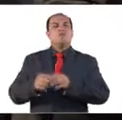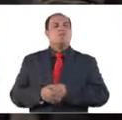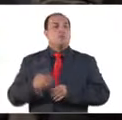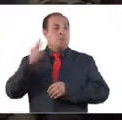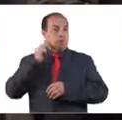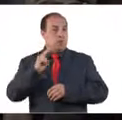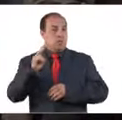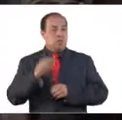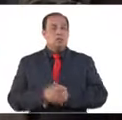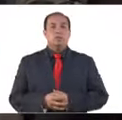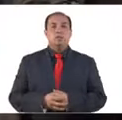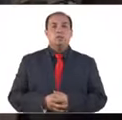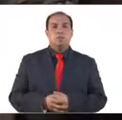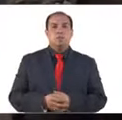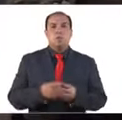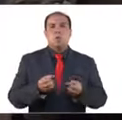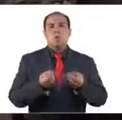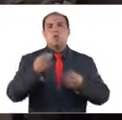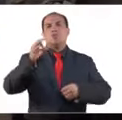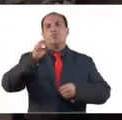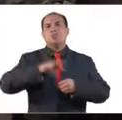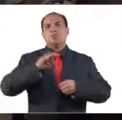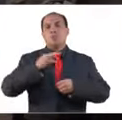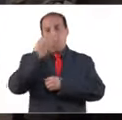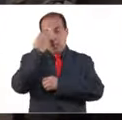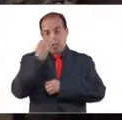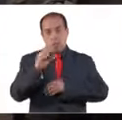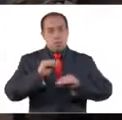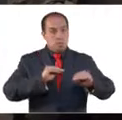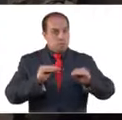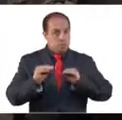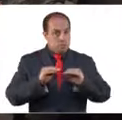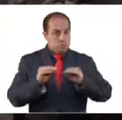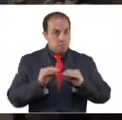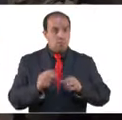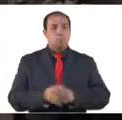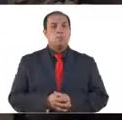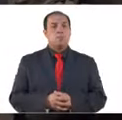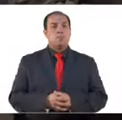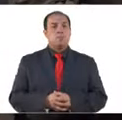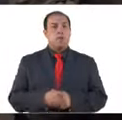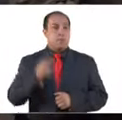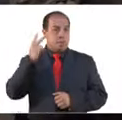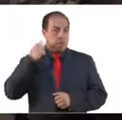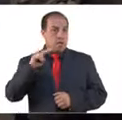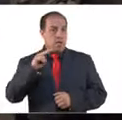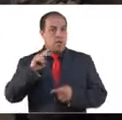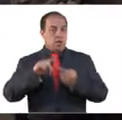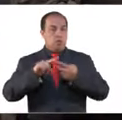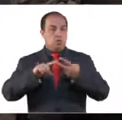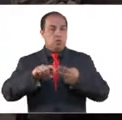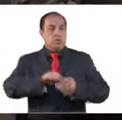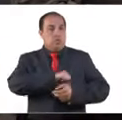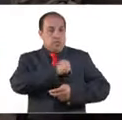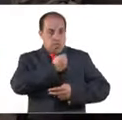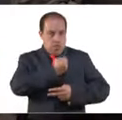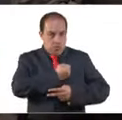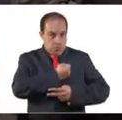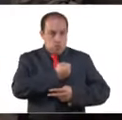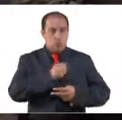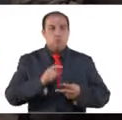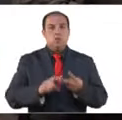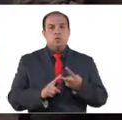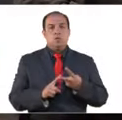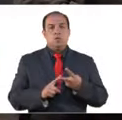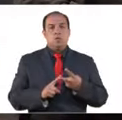más de cifras. ¿Qué tanto se ahorra, por ejemplo, en tiempo de movilidad, en términos de salud, porque obviamente